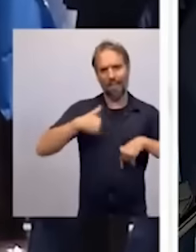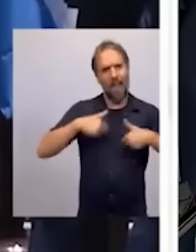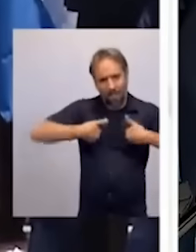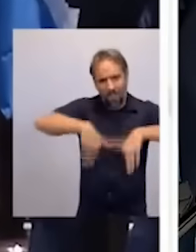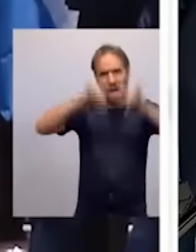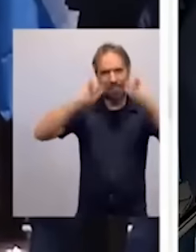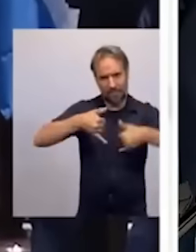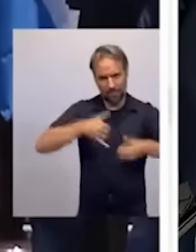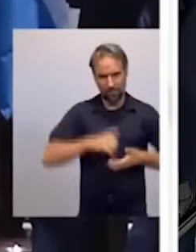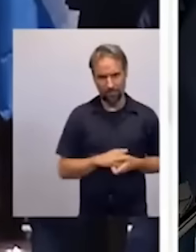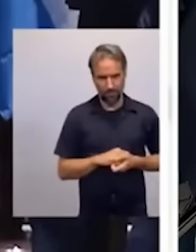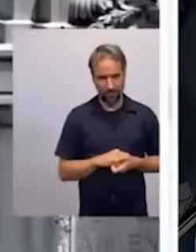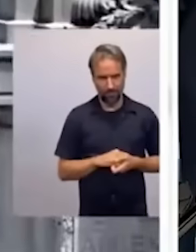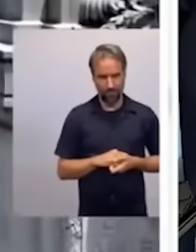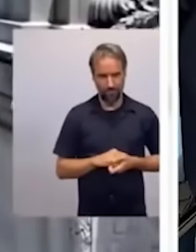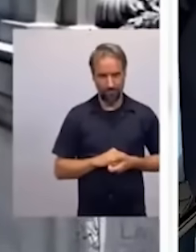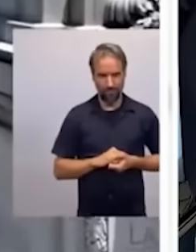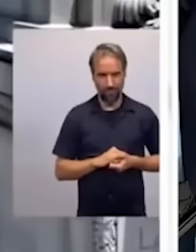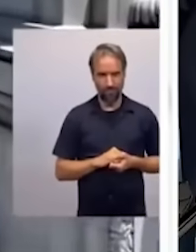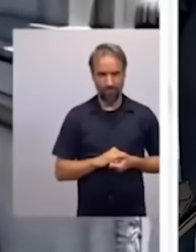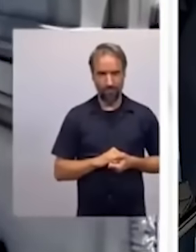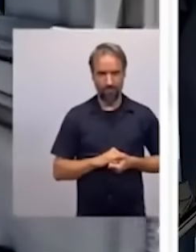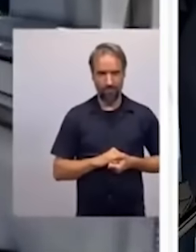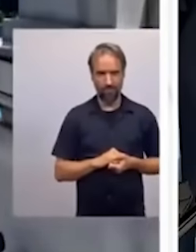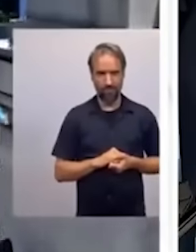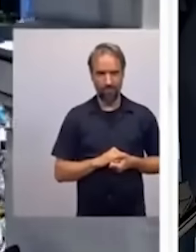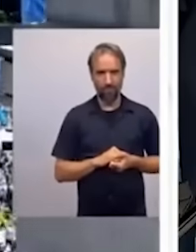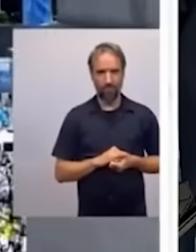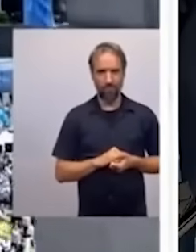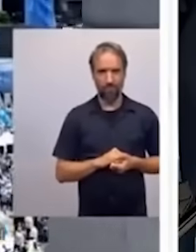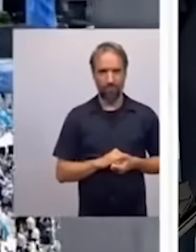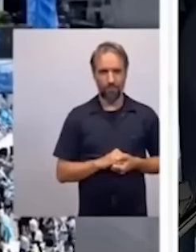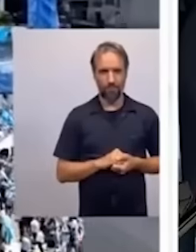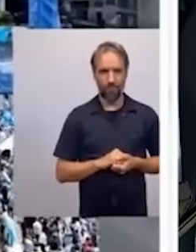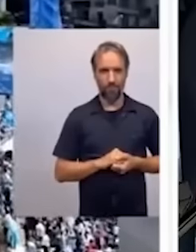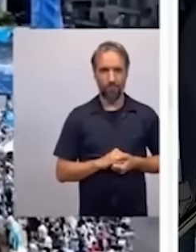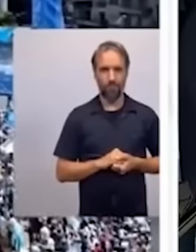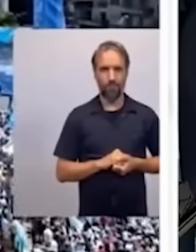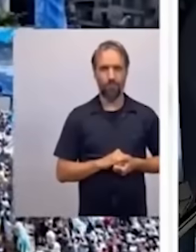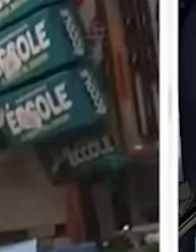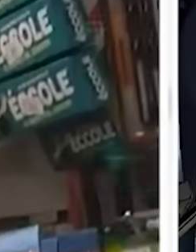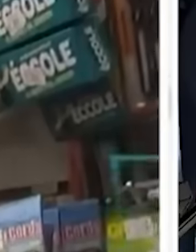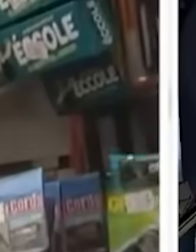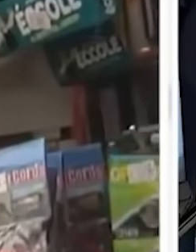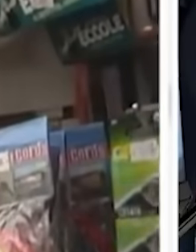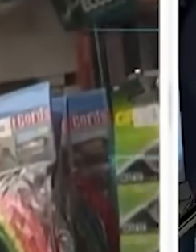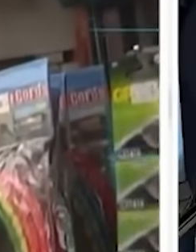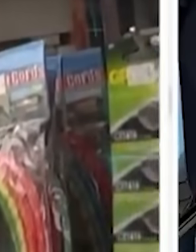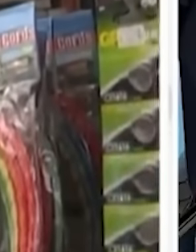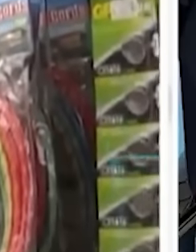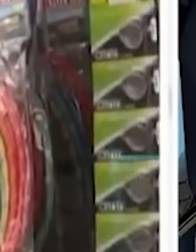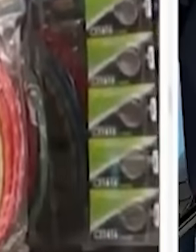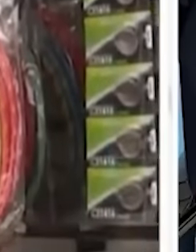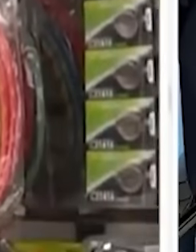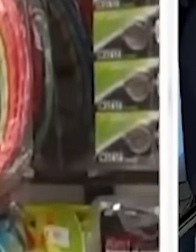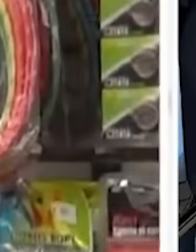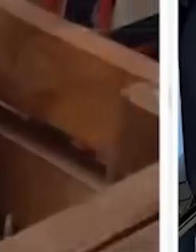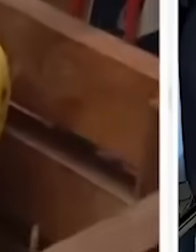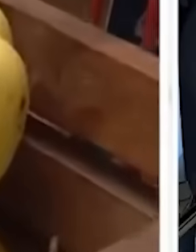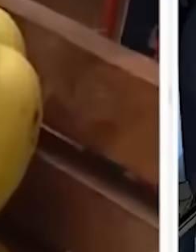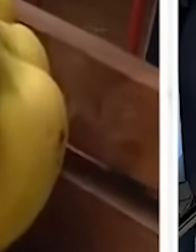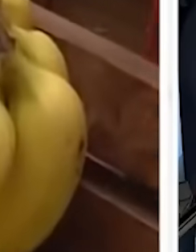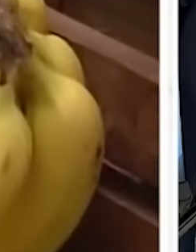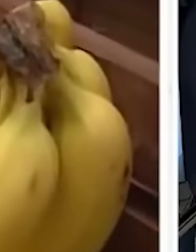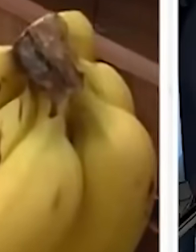totalmente este creo que hay la fuerza para detener esto Hoy es un día feo triste